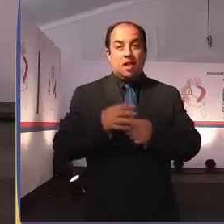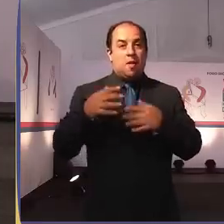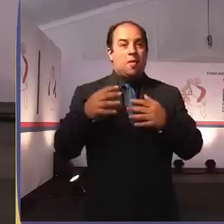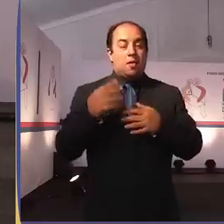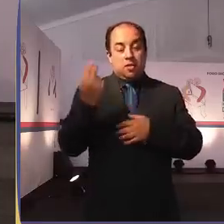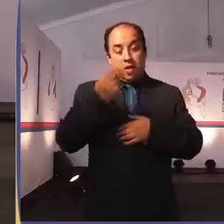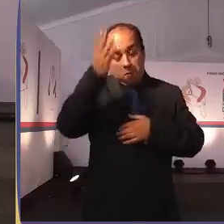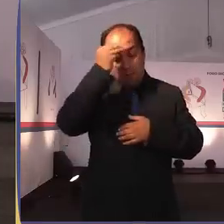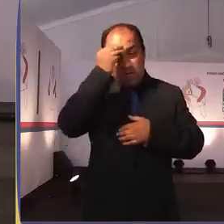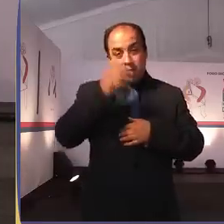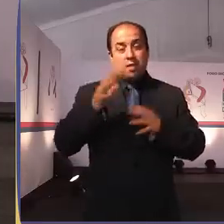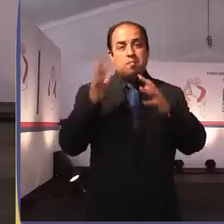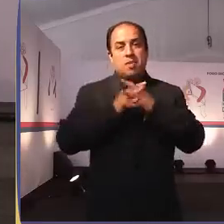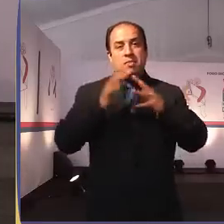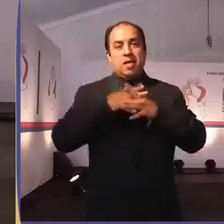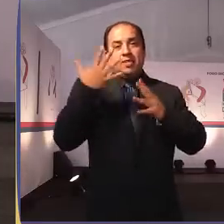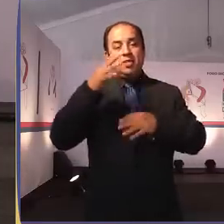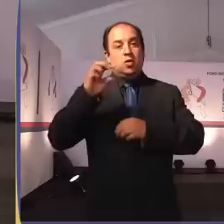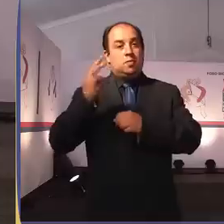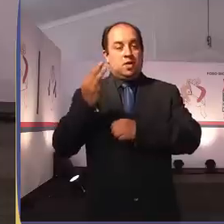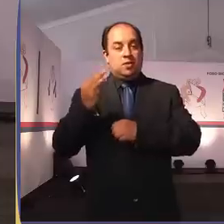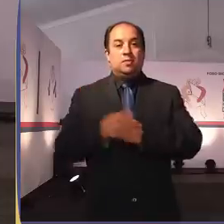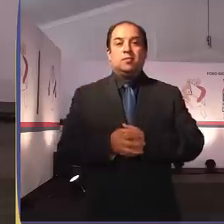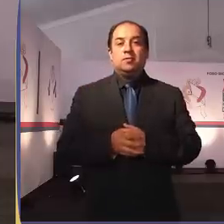te va, la del 5 de mayo del siguiente año.